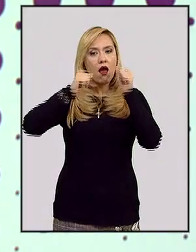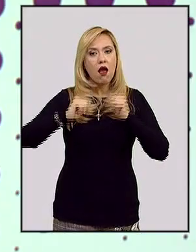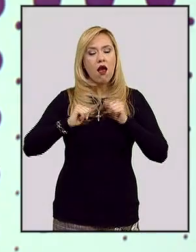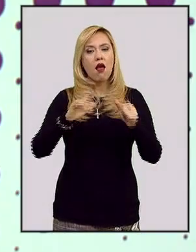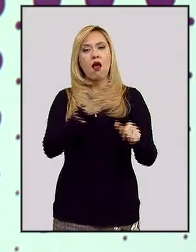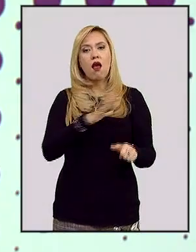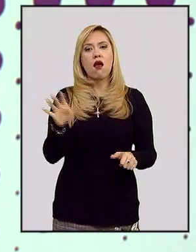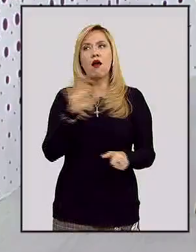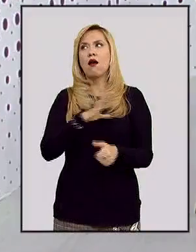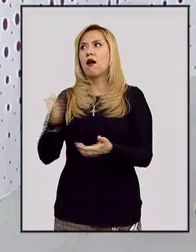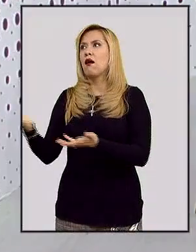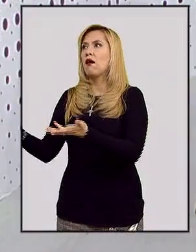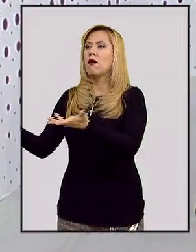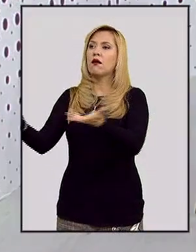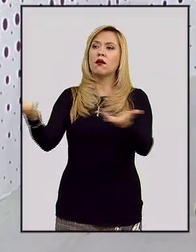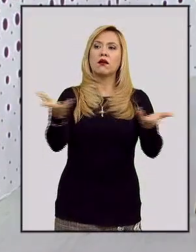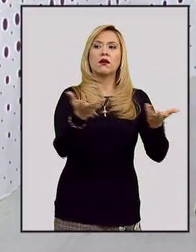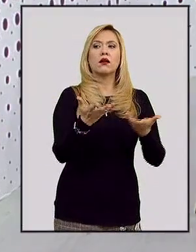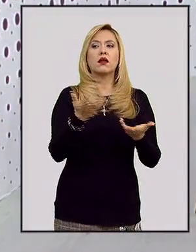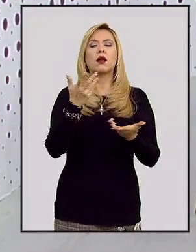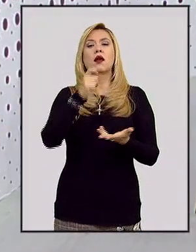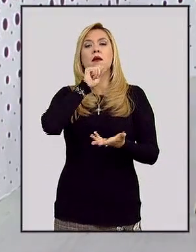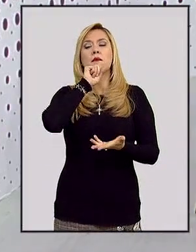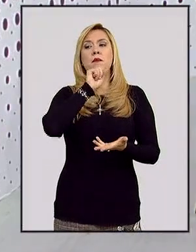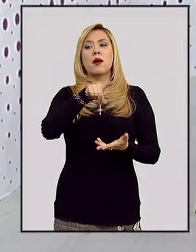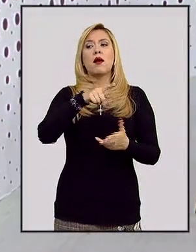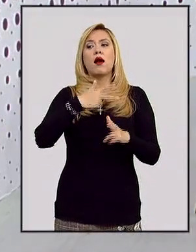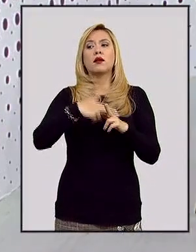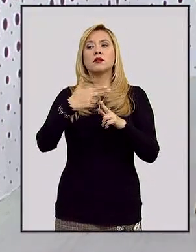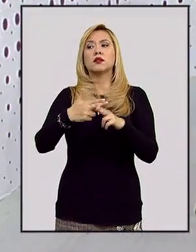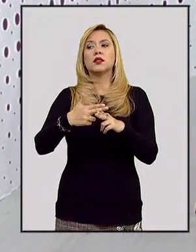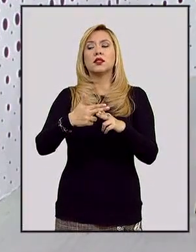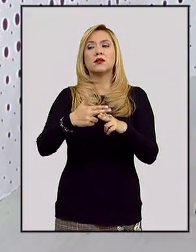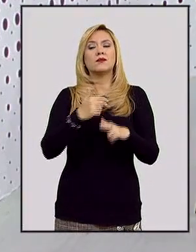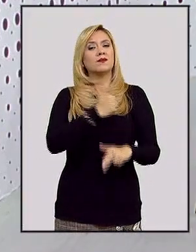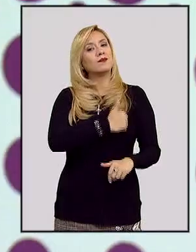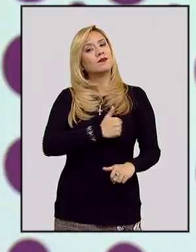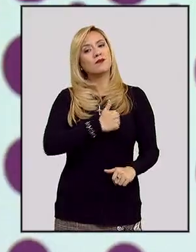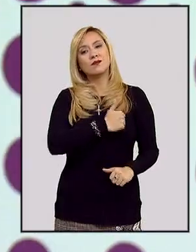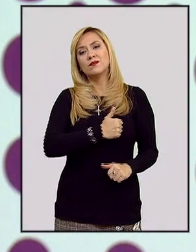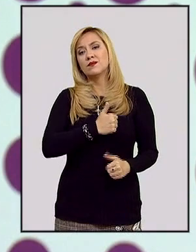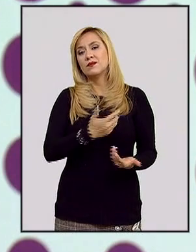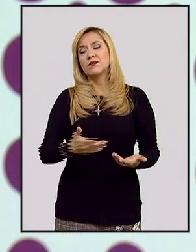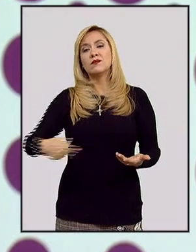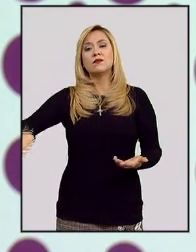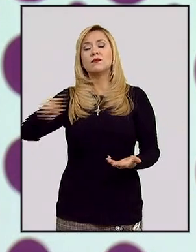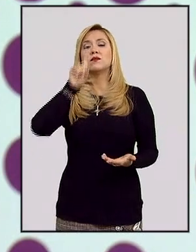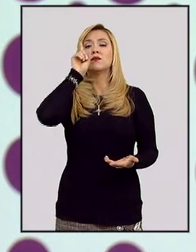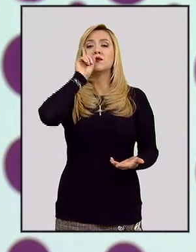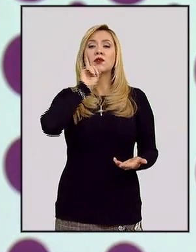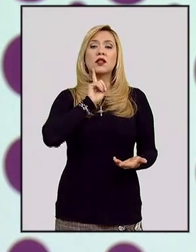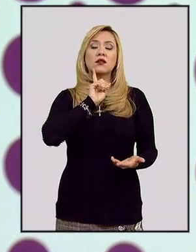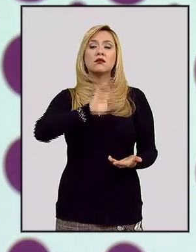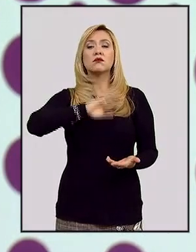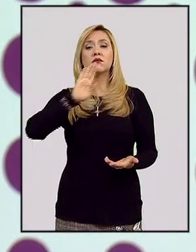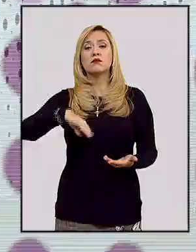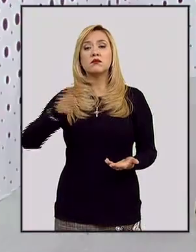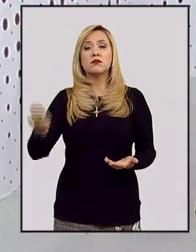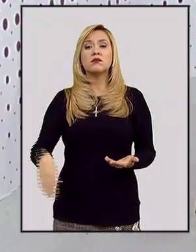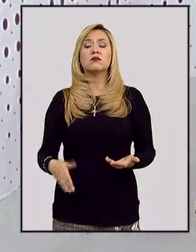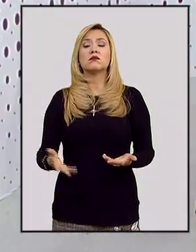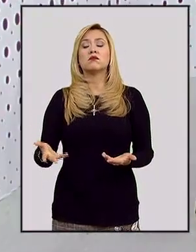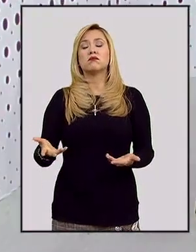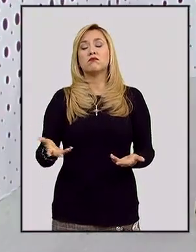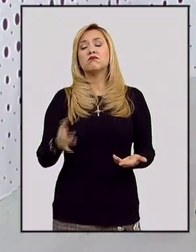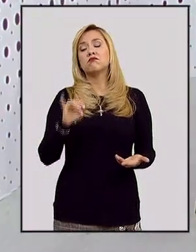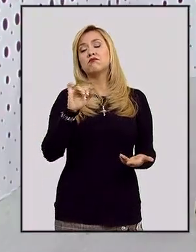Hemos tenido casos en donde lamentablemente las mujeres han acabado muertas, como bien lo señalas,